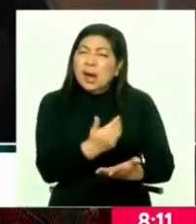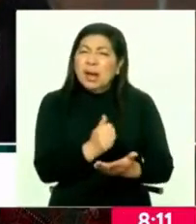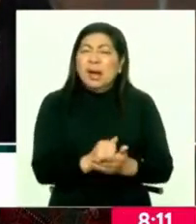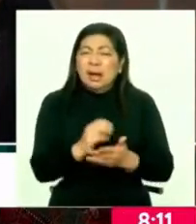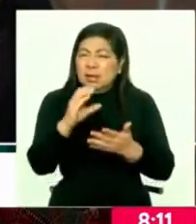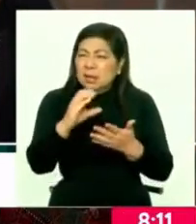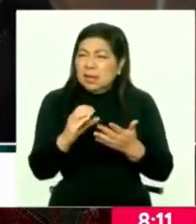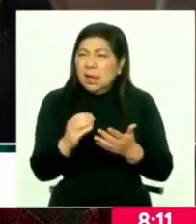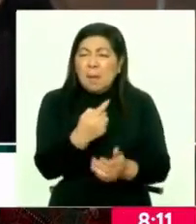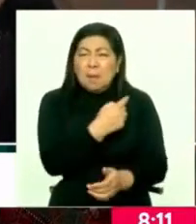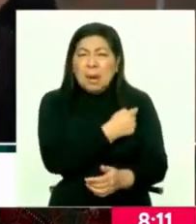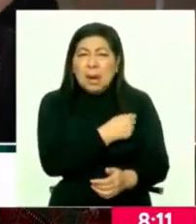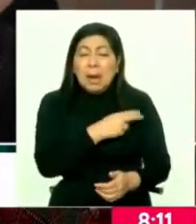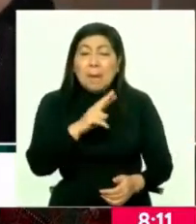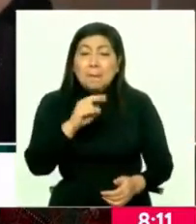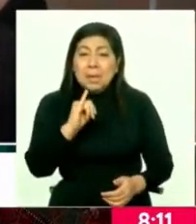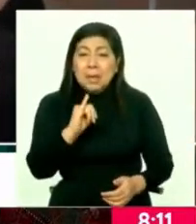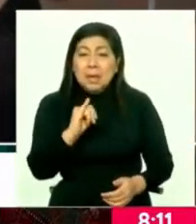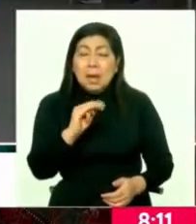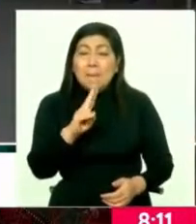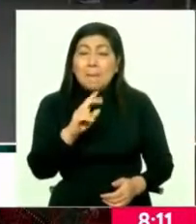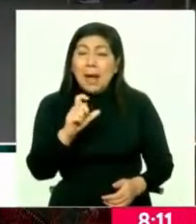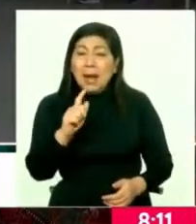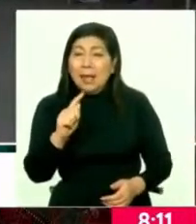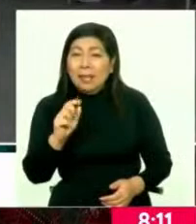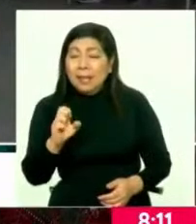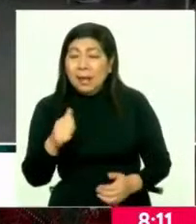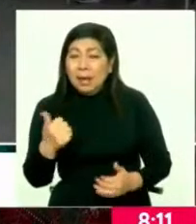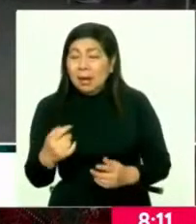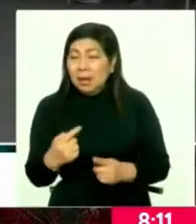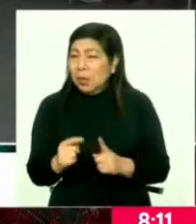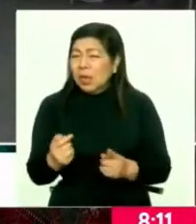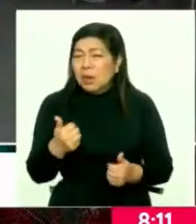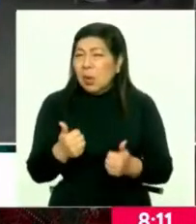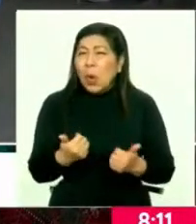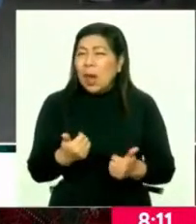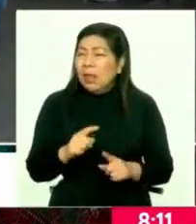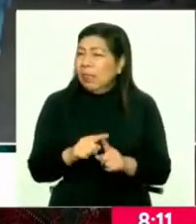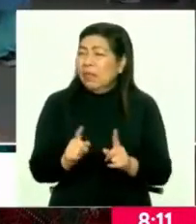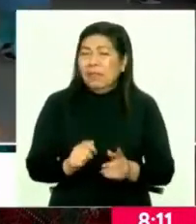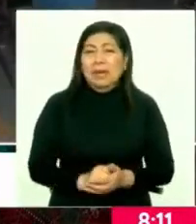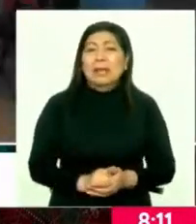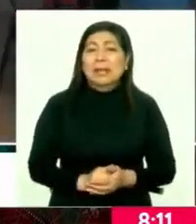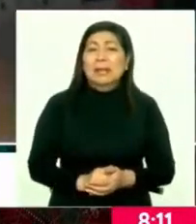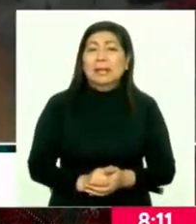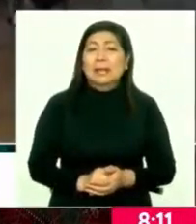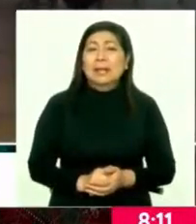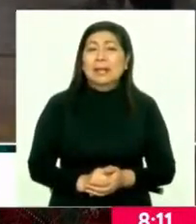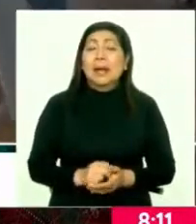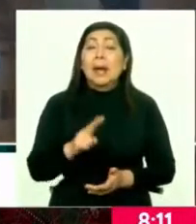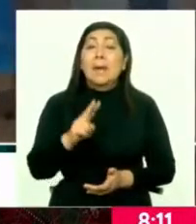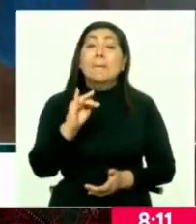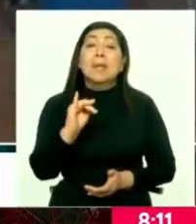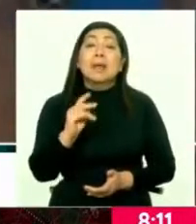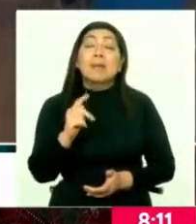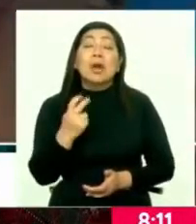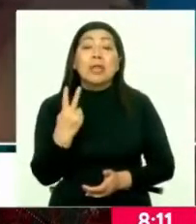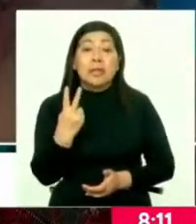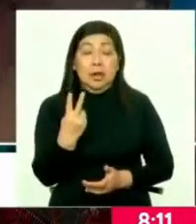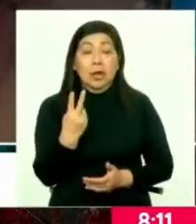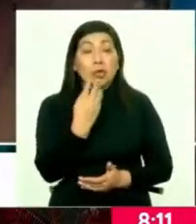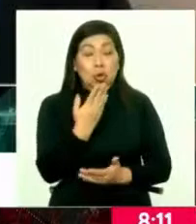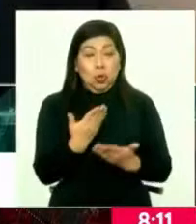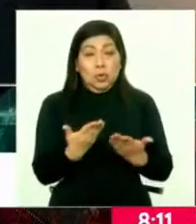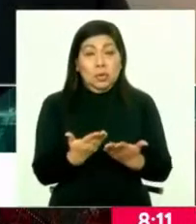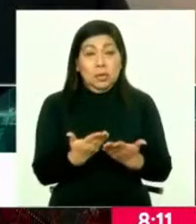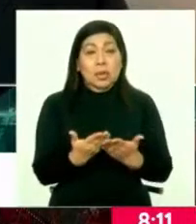las características de la vacuna bivalente y la que se viene aplicando aquí en Perú? Sí, exacto. Se llama bivalente porque tiene 2